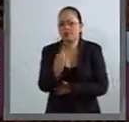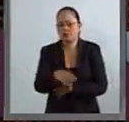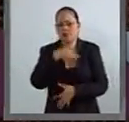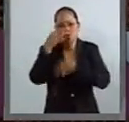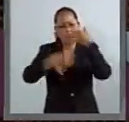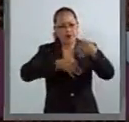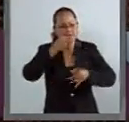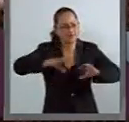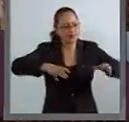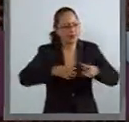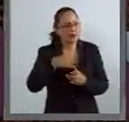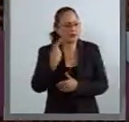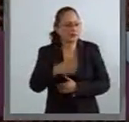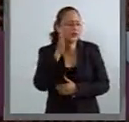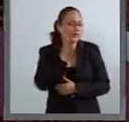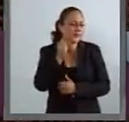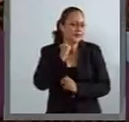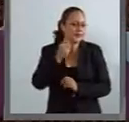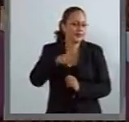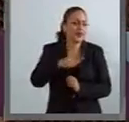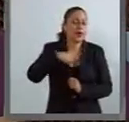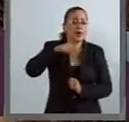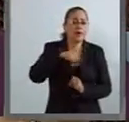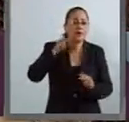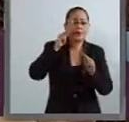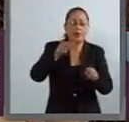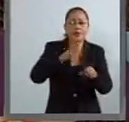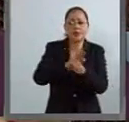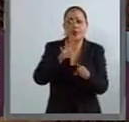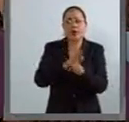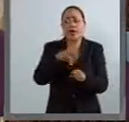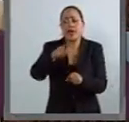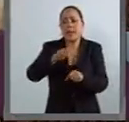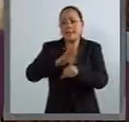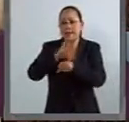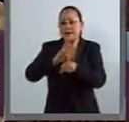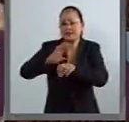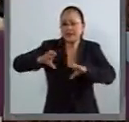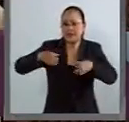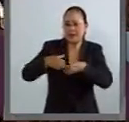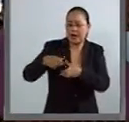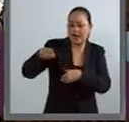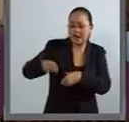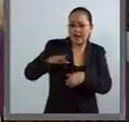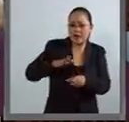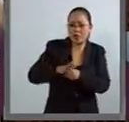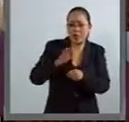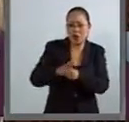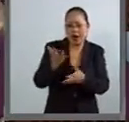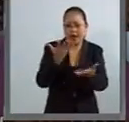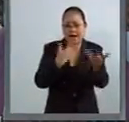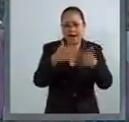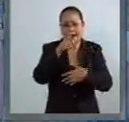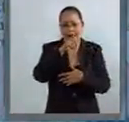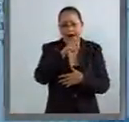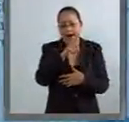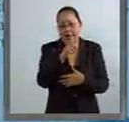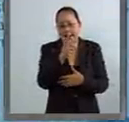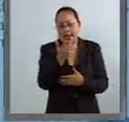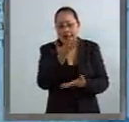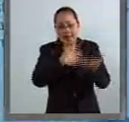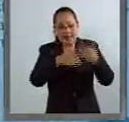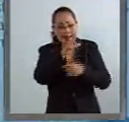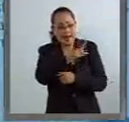medios legislativos. Observamos que en su portal web en Brasil es accesible en lenguaje de señas y visual y